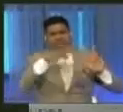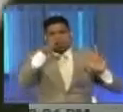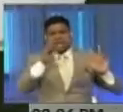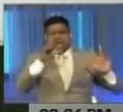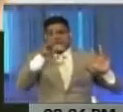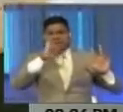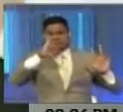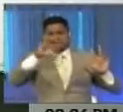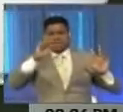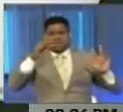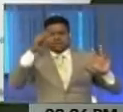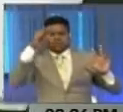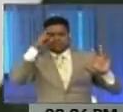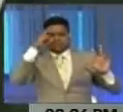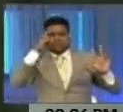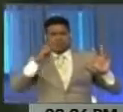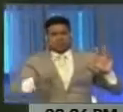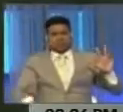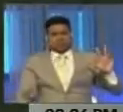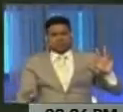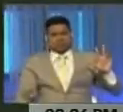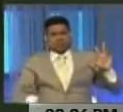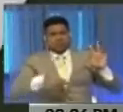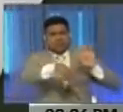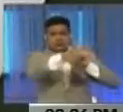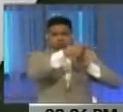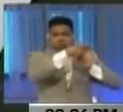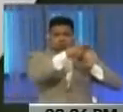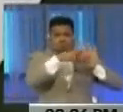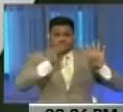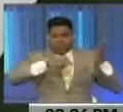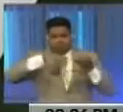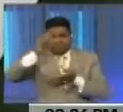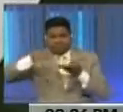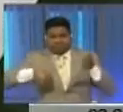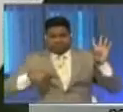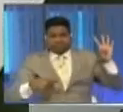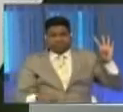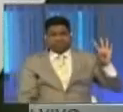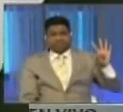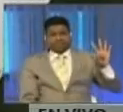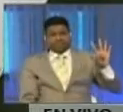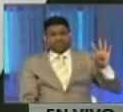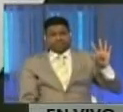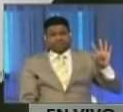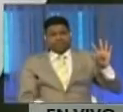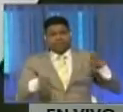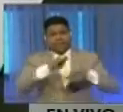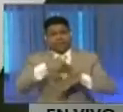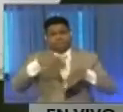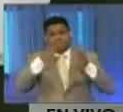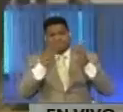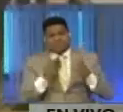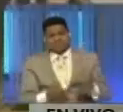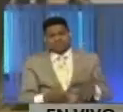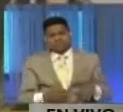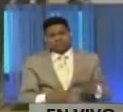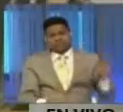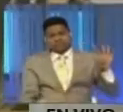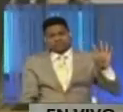Jagua Milano. Y la cuarta firma, ¿no?, era del ministro José Salamat